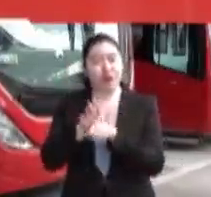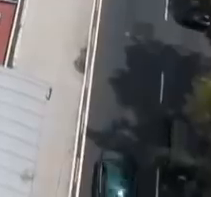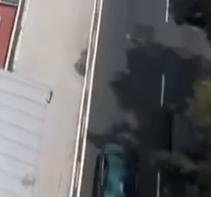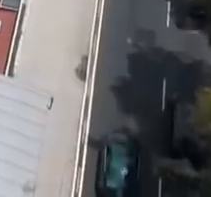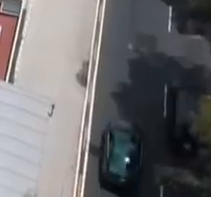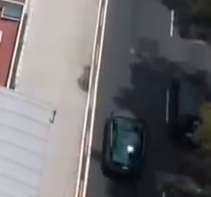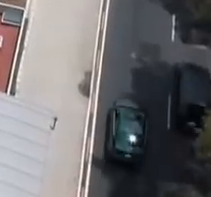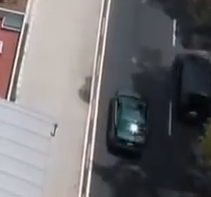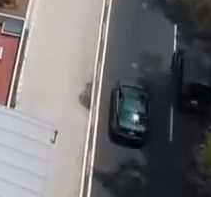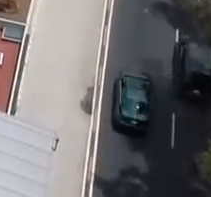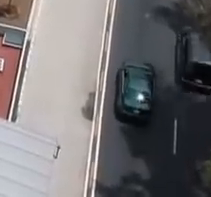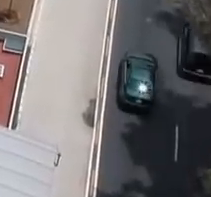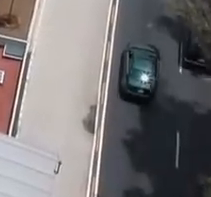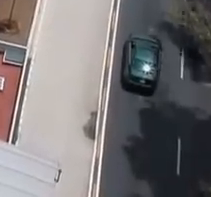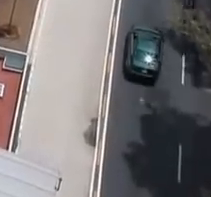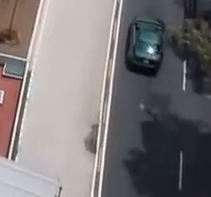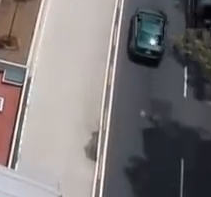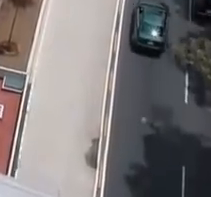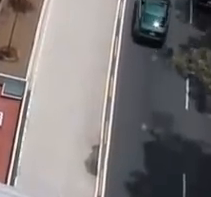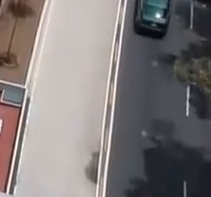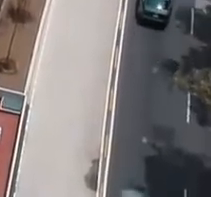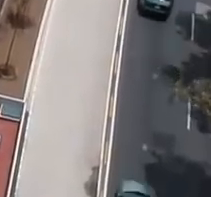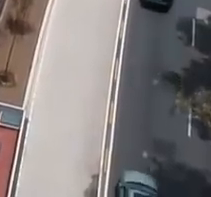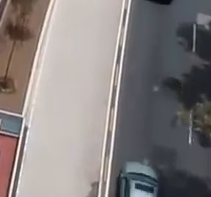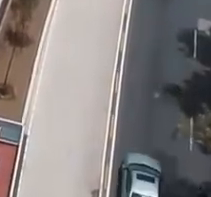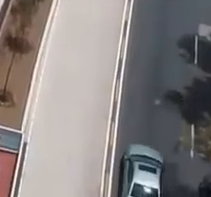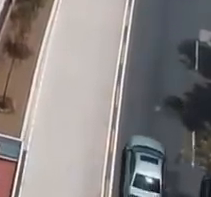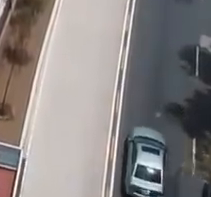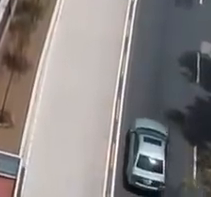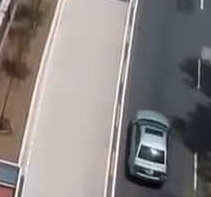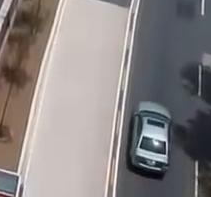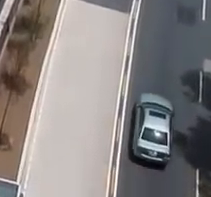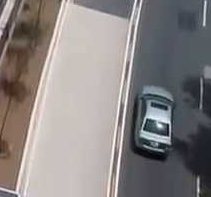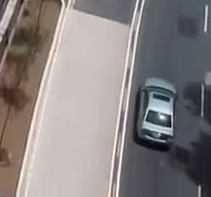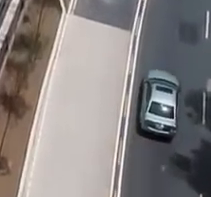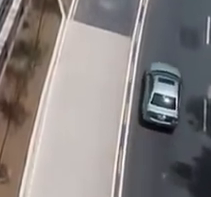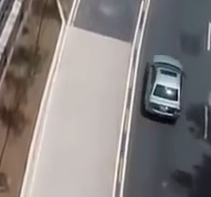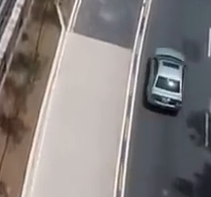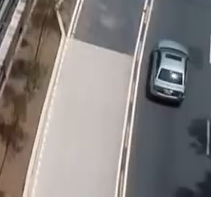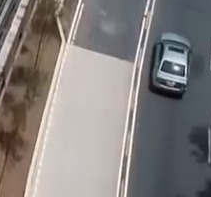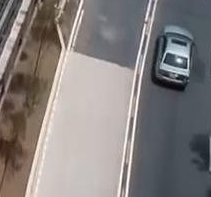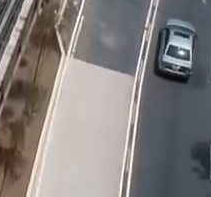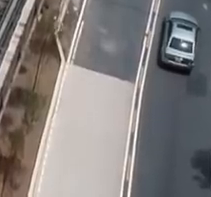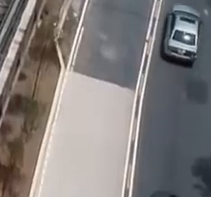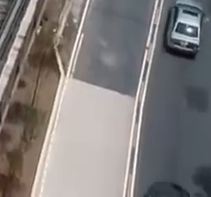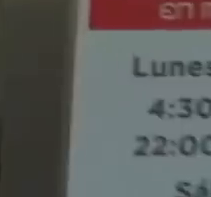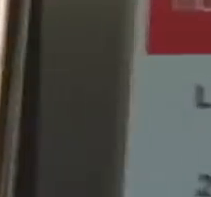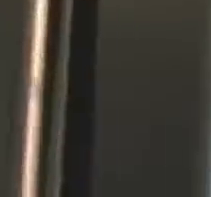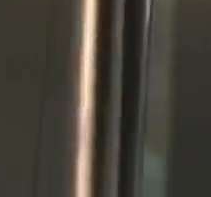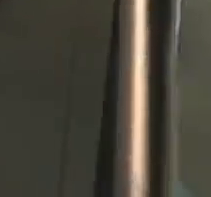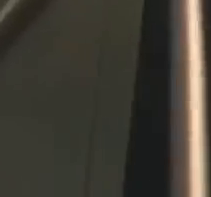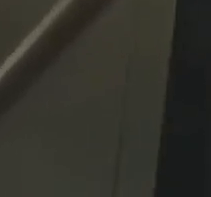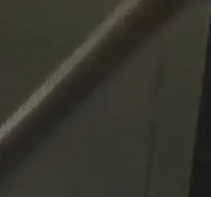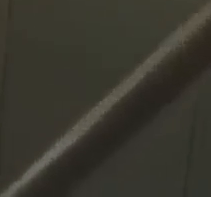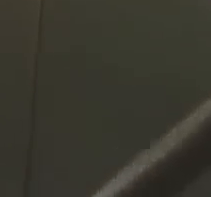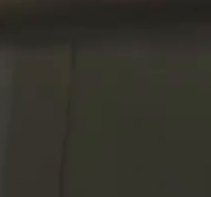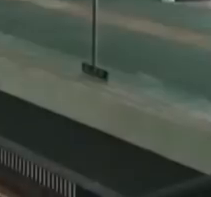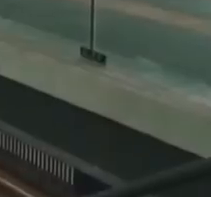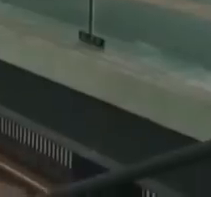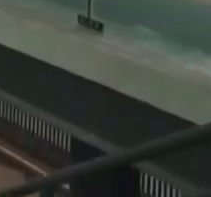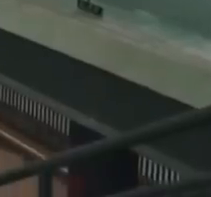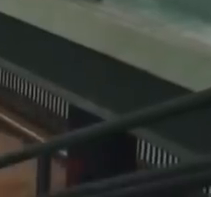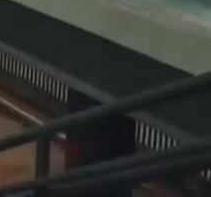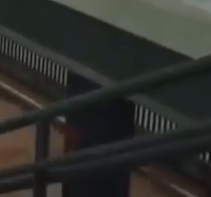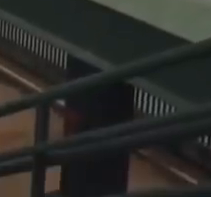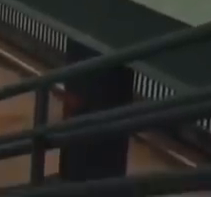ciudad. Antes de la pandemia llegó a estar operando cerca de 6 millones de usuarios